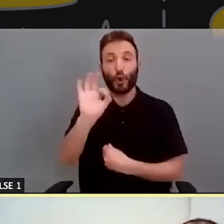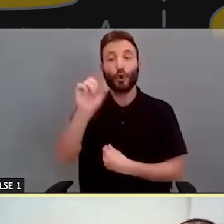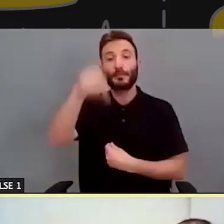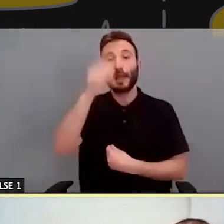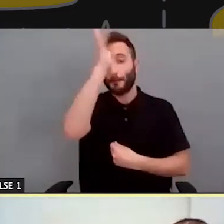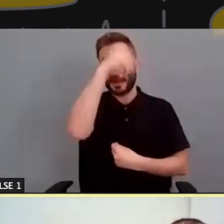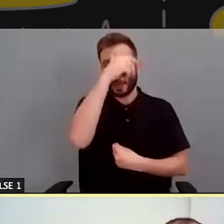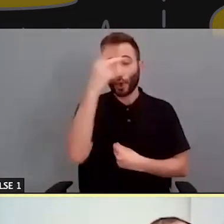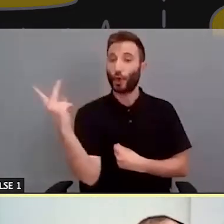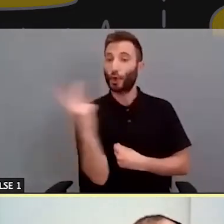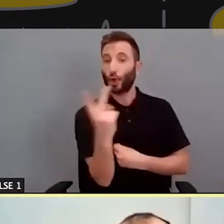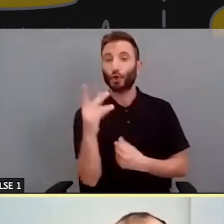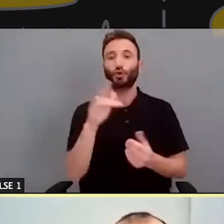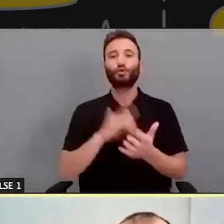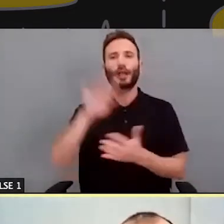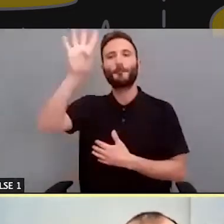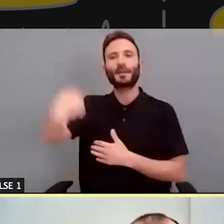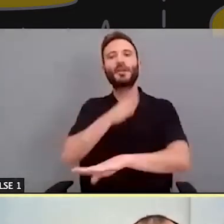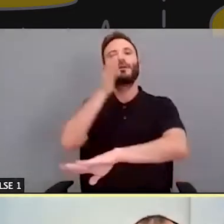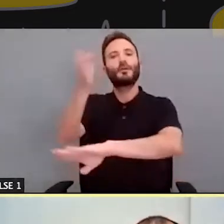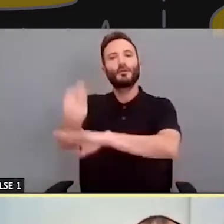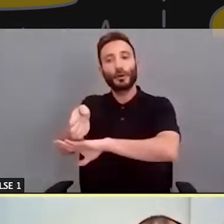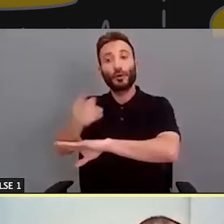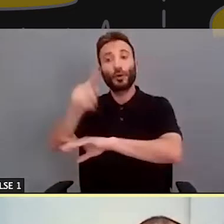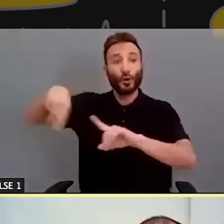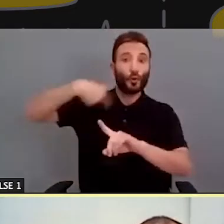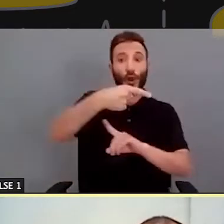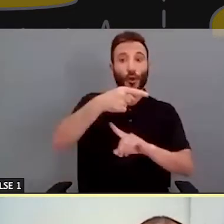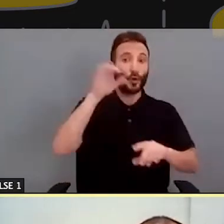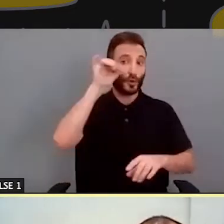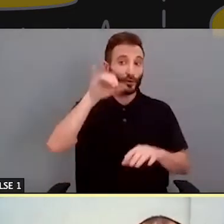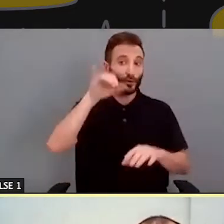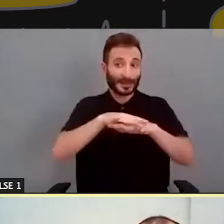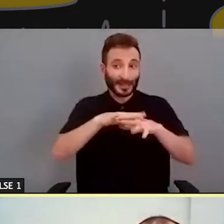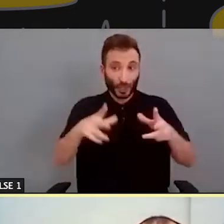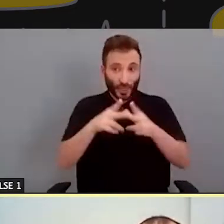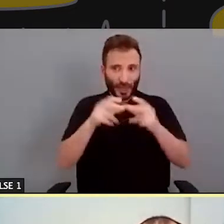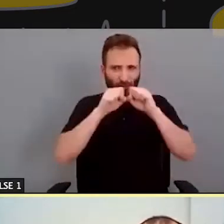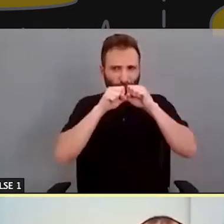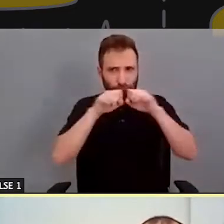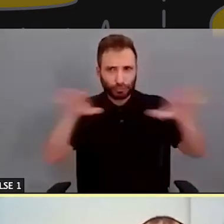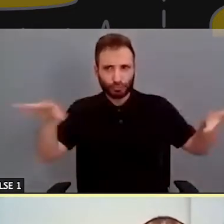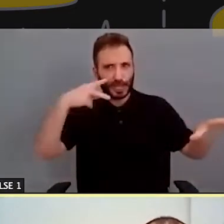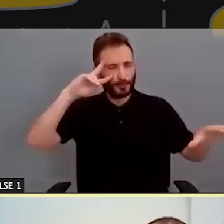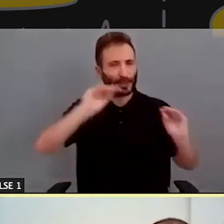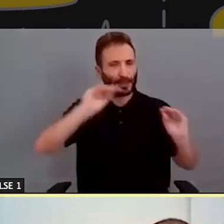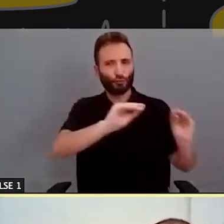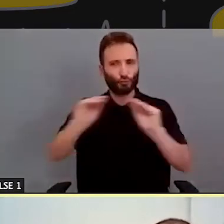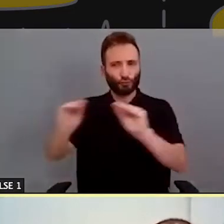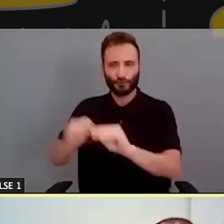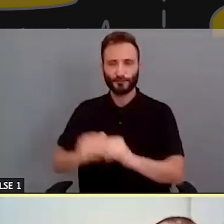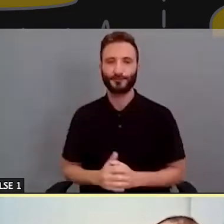estuvieron en Barcelona y después en sus redes explicaron su experiencia.